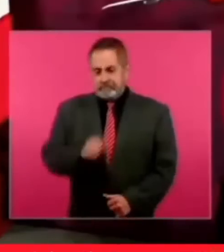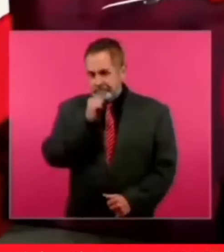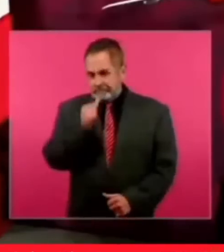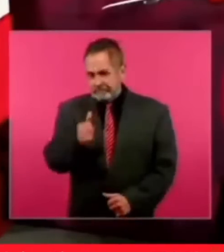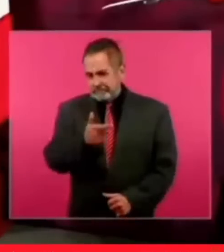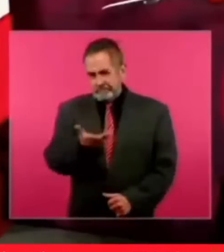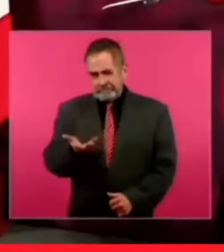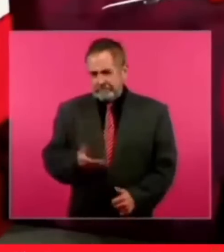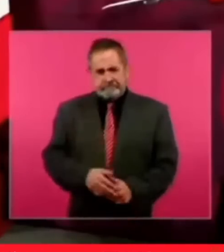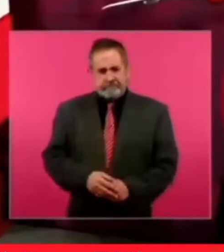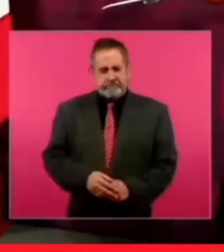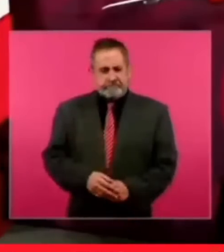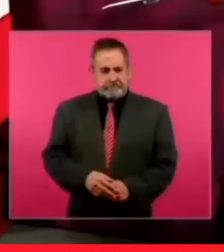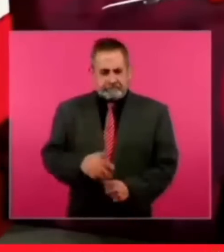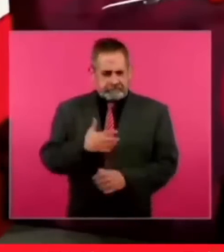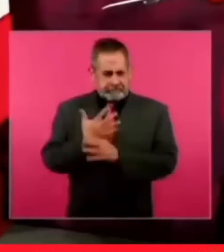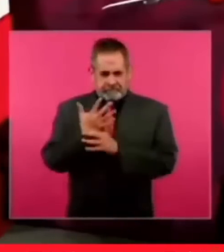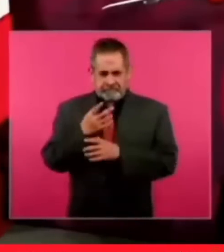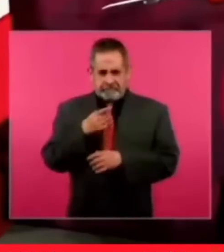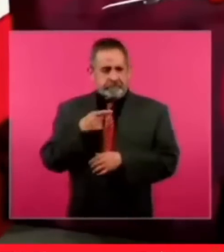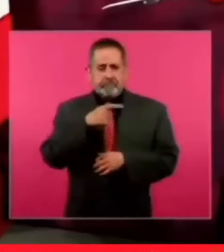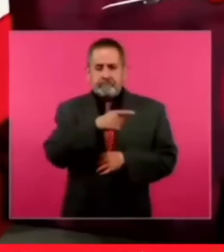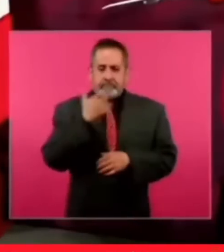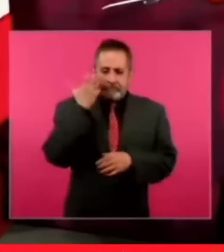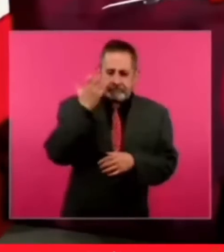Nada, lo interpretaron.